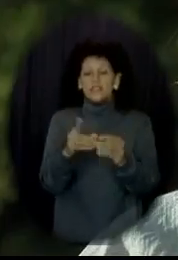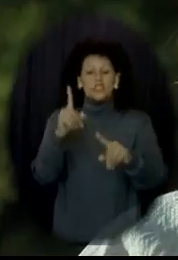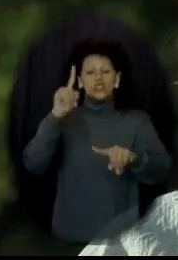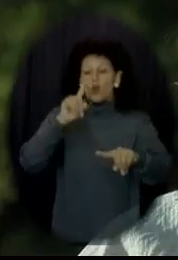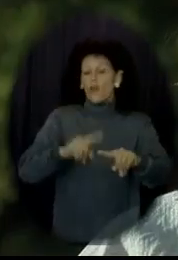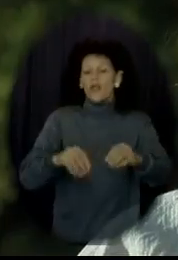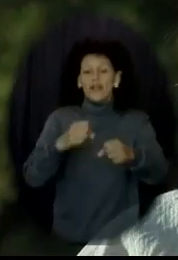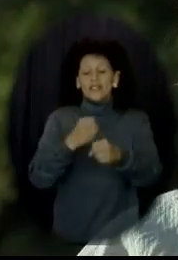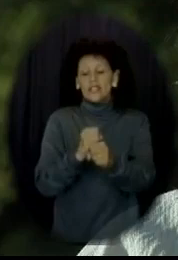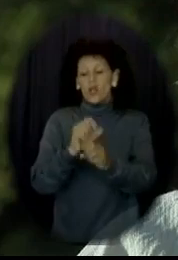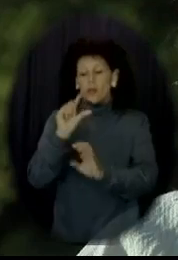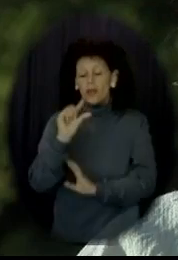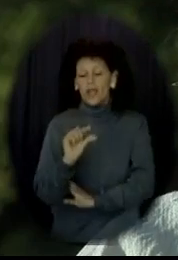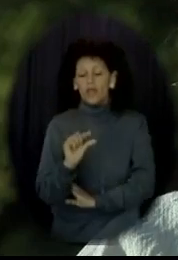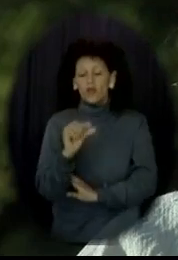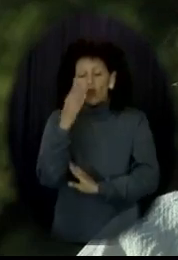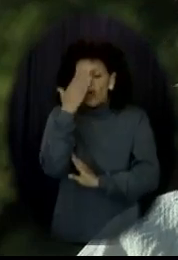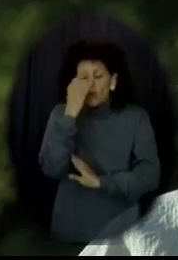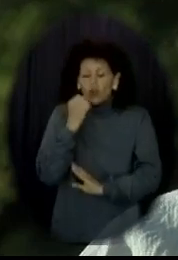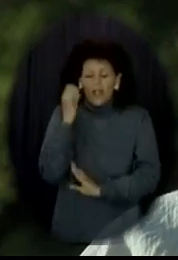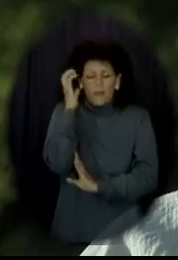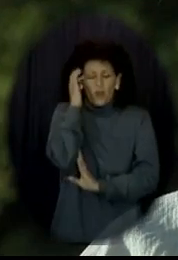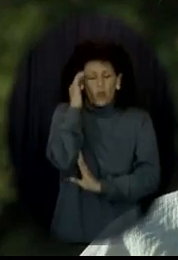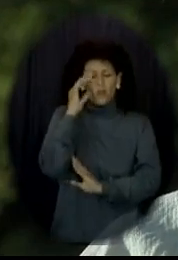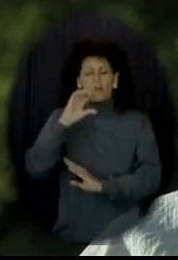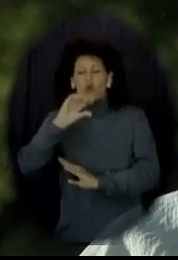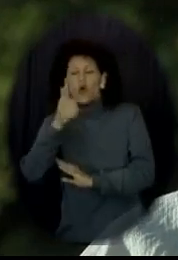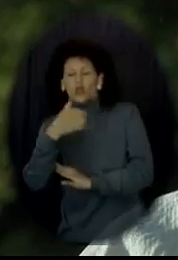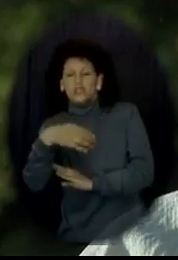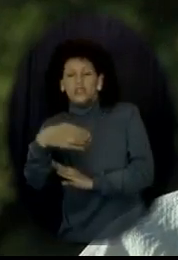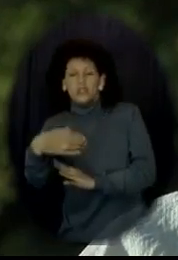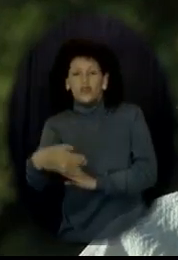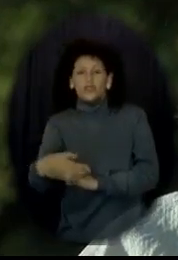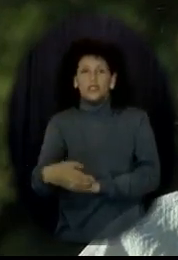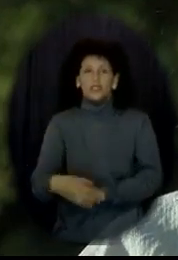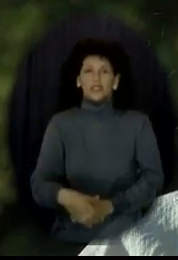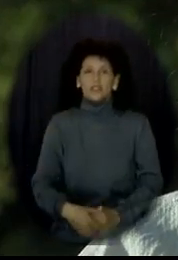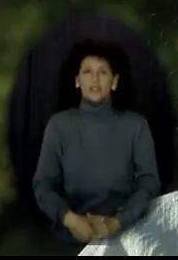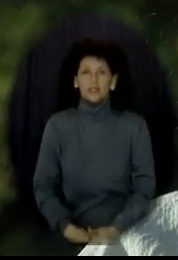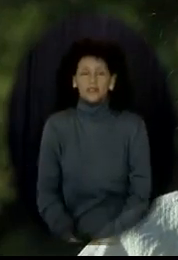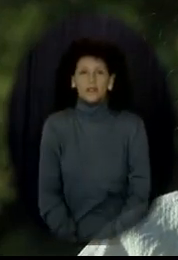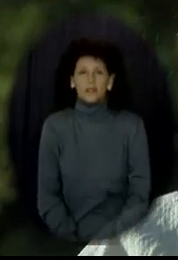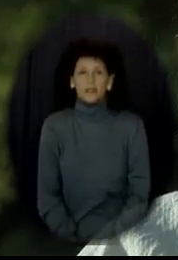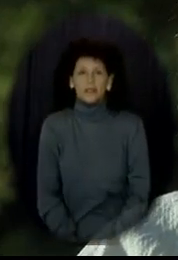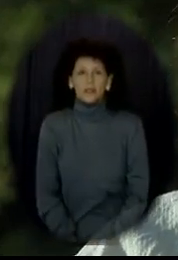Si no pueden hacer algo tan pequeño, ¿por qué se preocupan por lo demás?